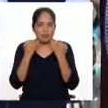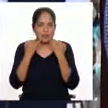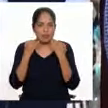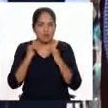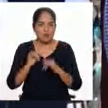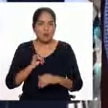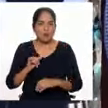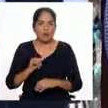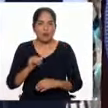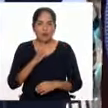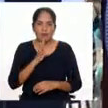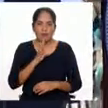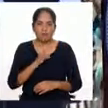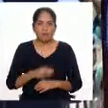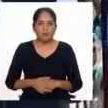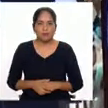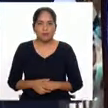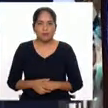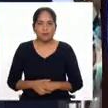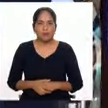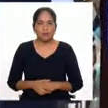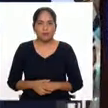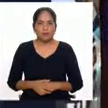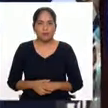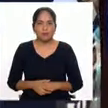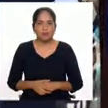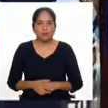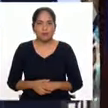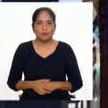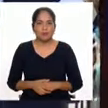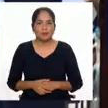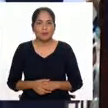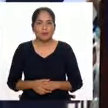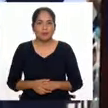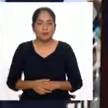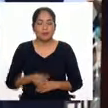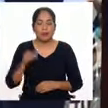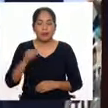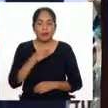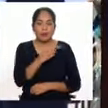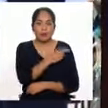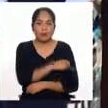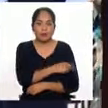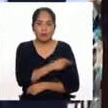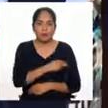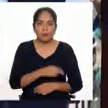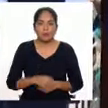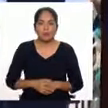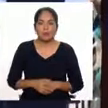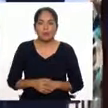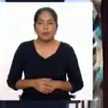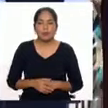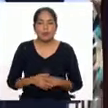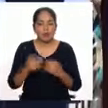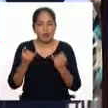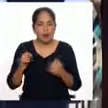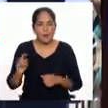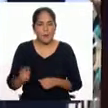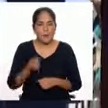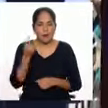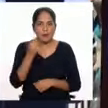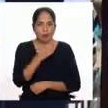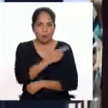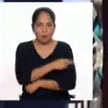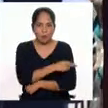Runasimipikunanja Parlasu, hermanas y hermanos. De esta manera, este hospital se convierte en el primer